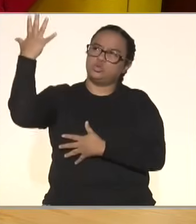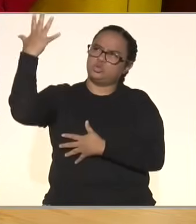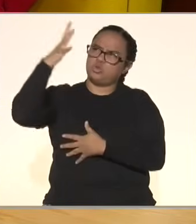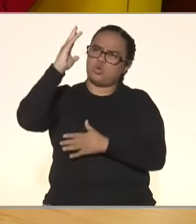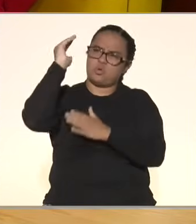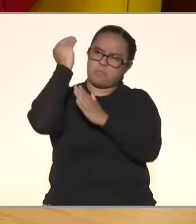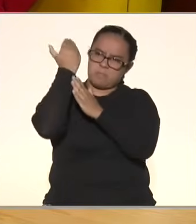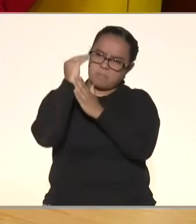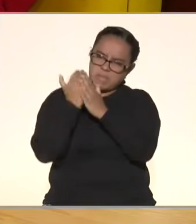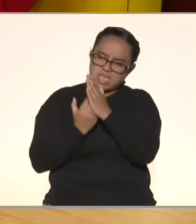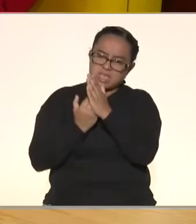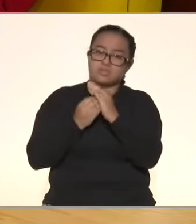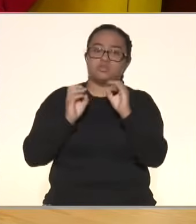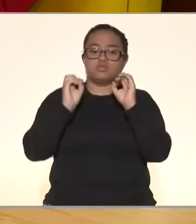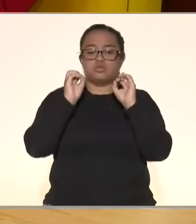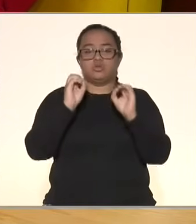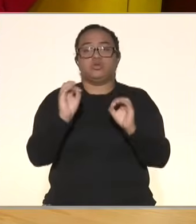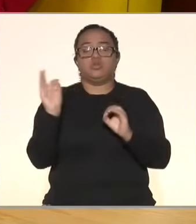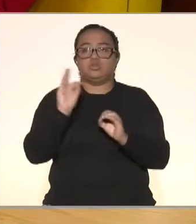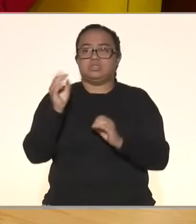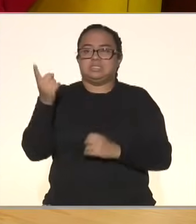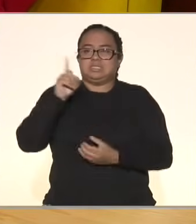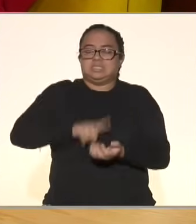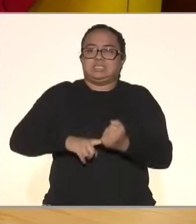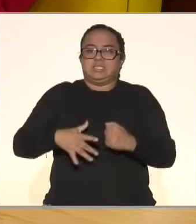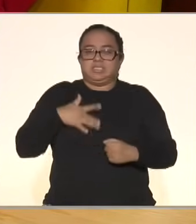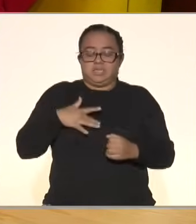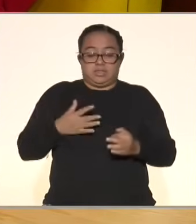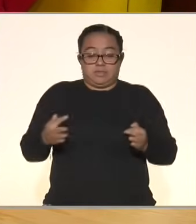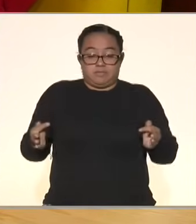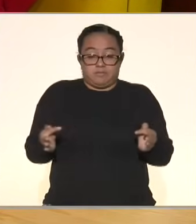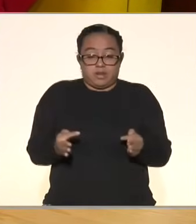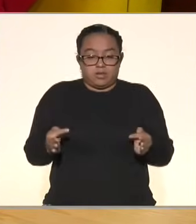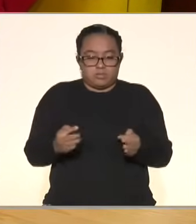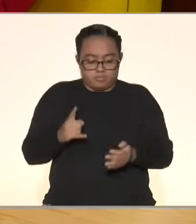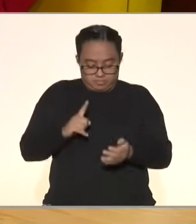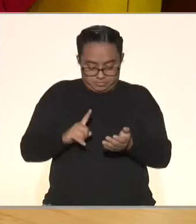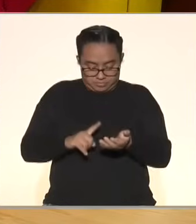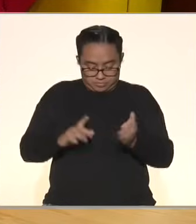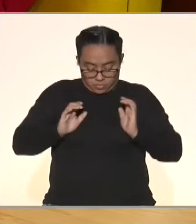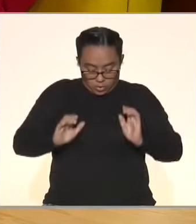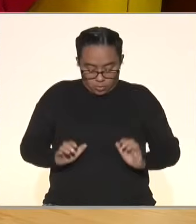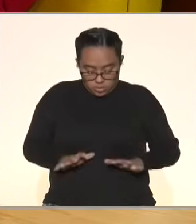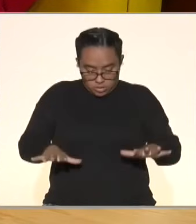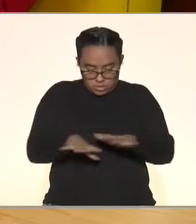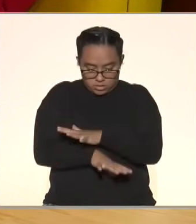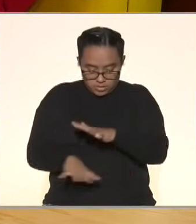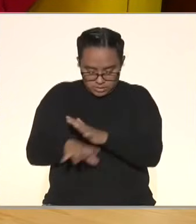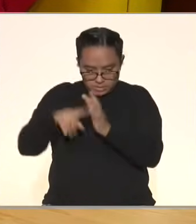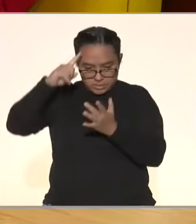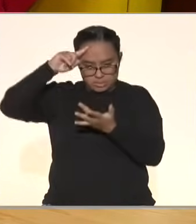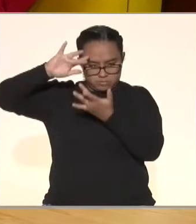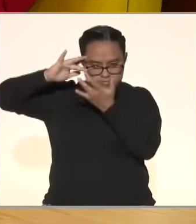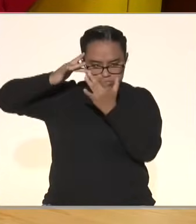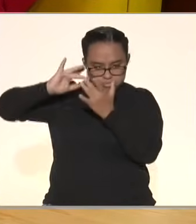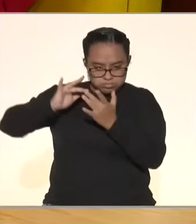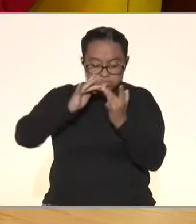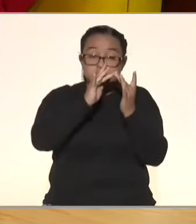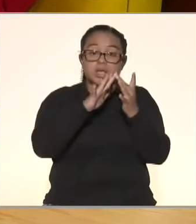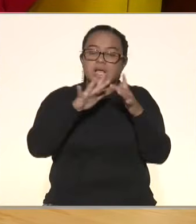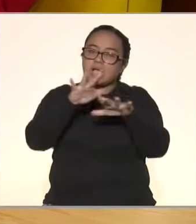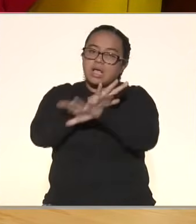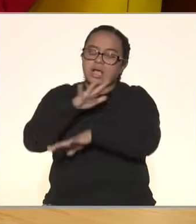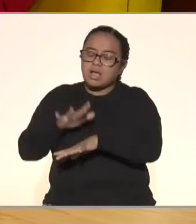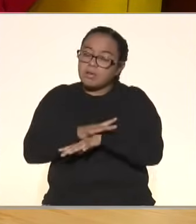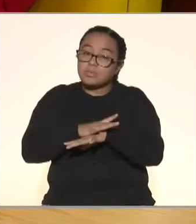solares, cuando el clima se enfría, se provocan cambios hormonales, se provocan cambios neuroquímicos que sí nos llevan a